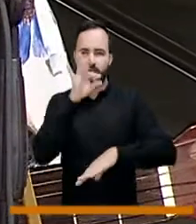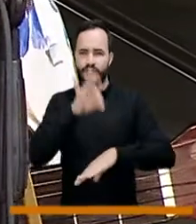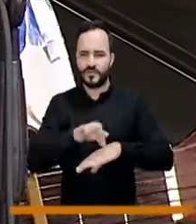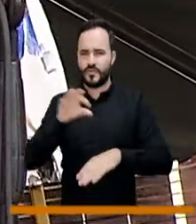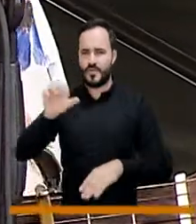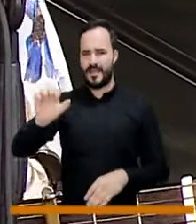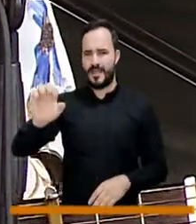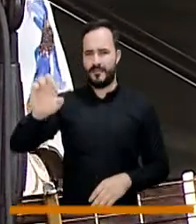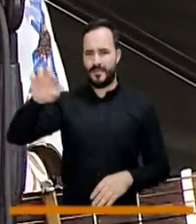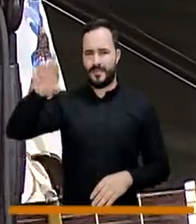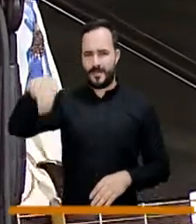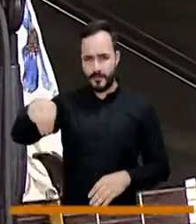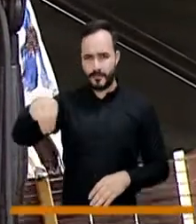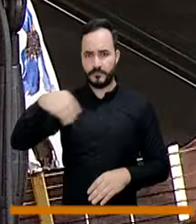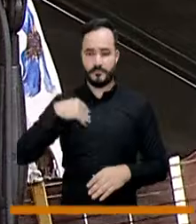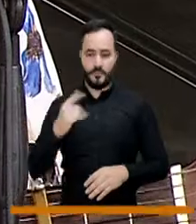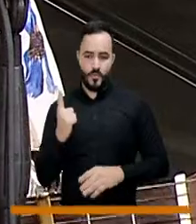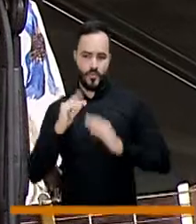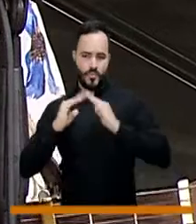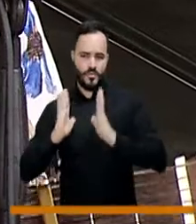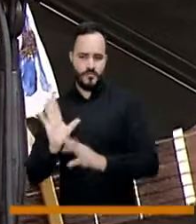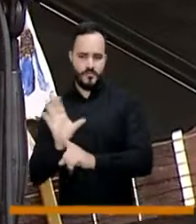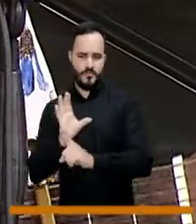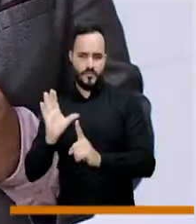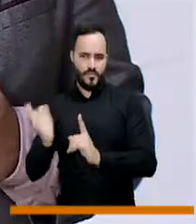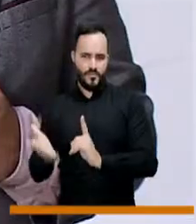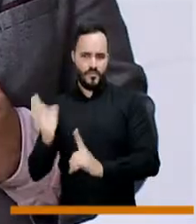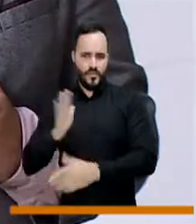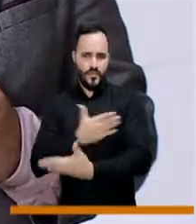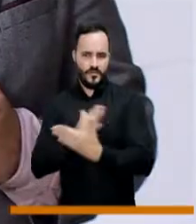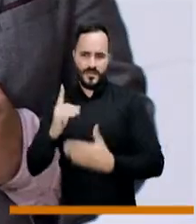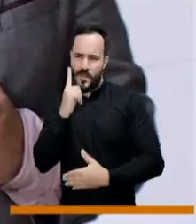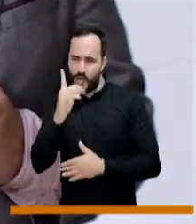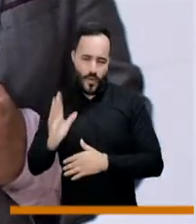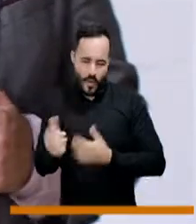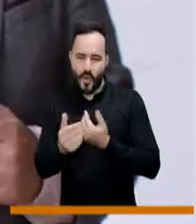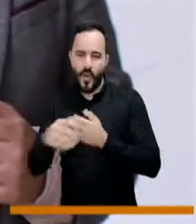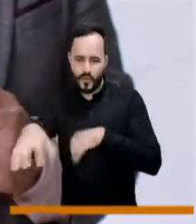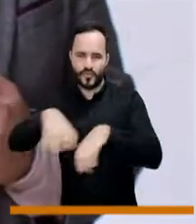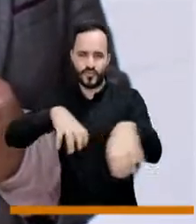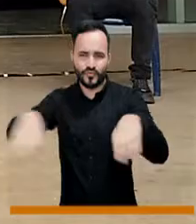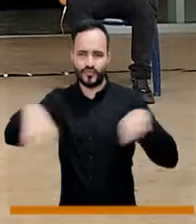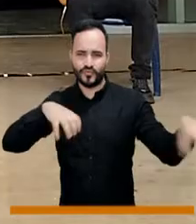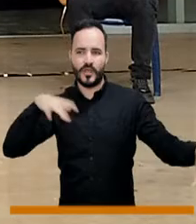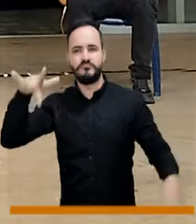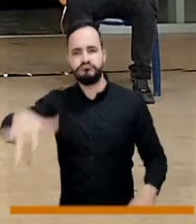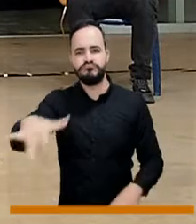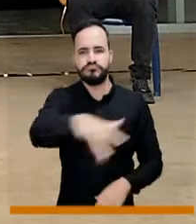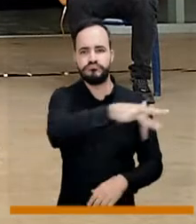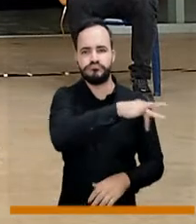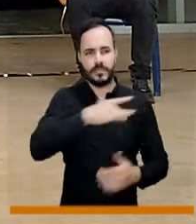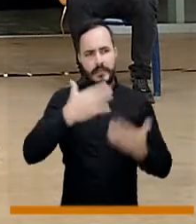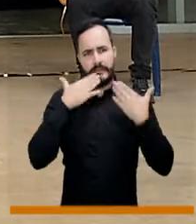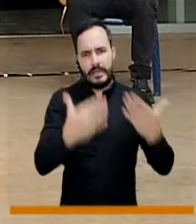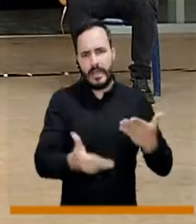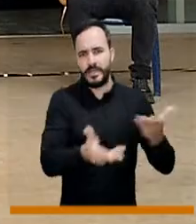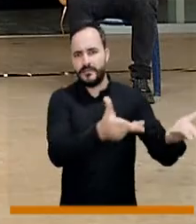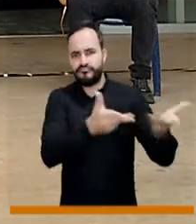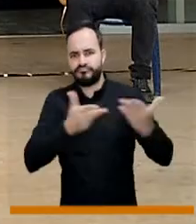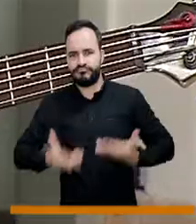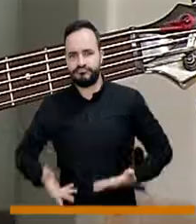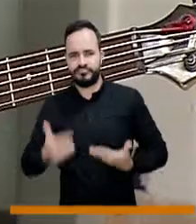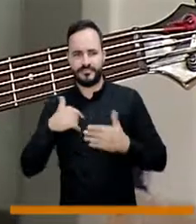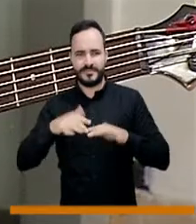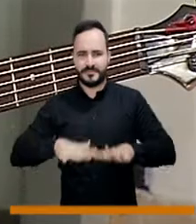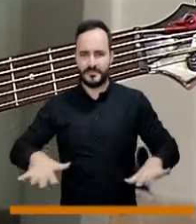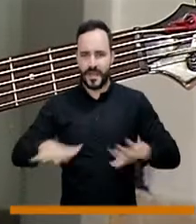la guitarra y ocupando la voz de la soprano. Y por allí está Sergio, que nos está acompañando